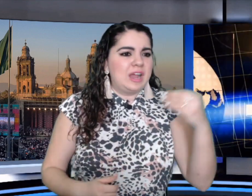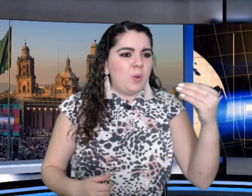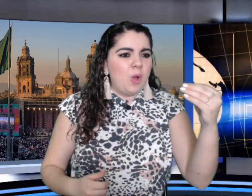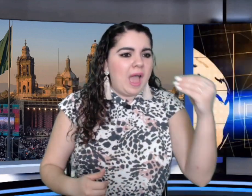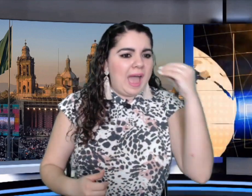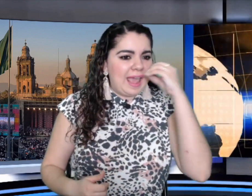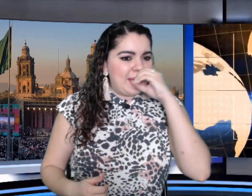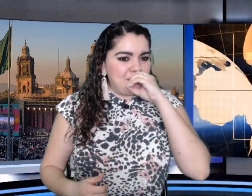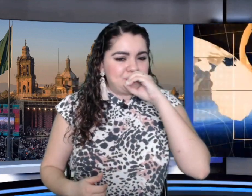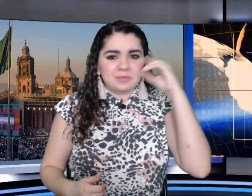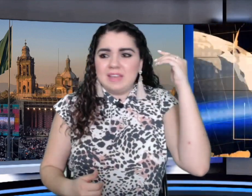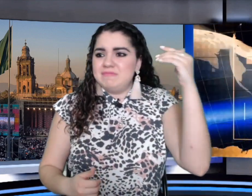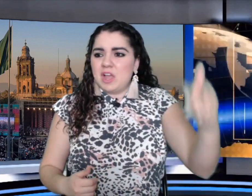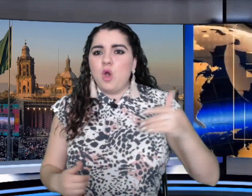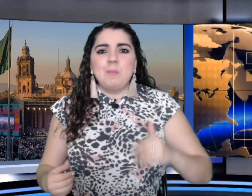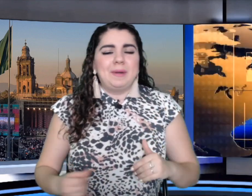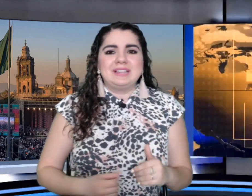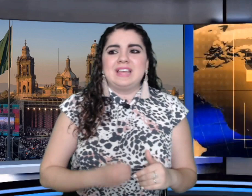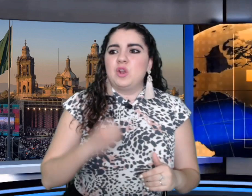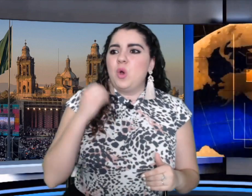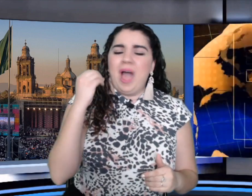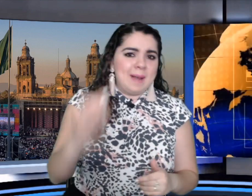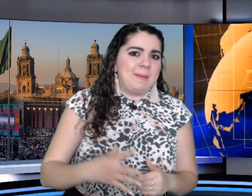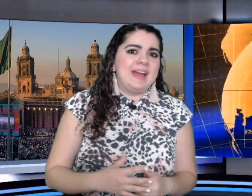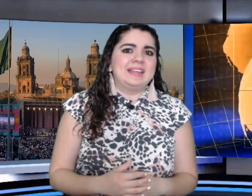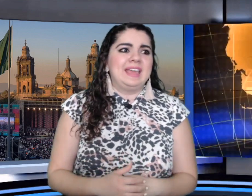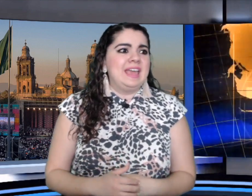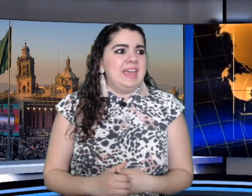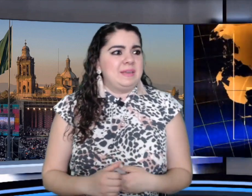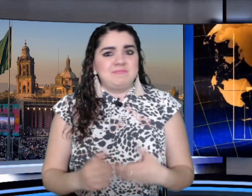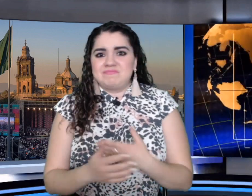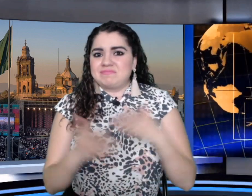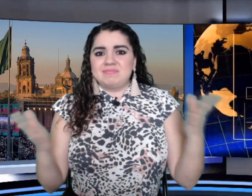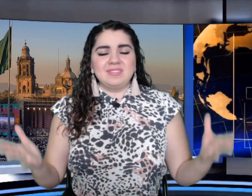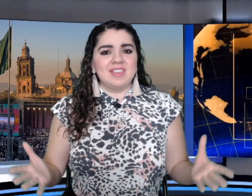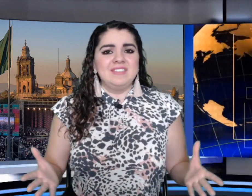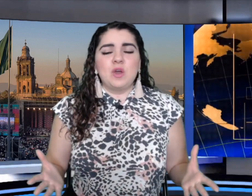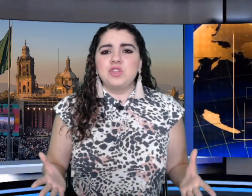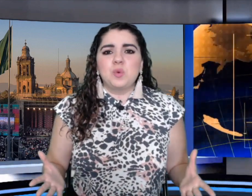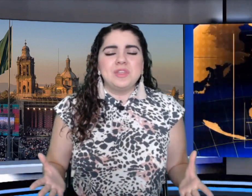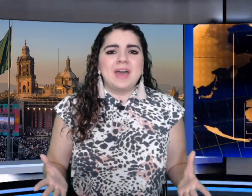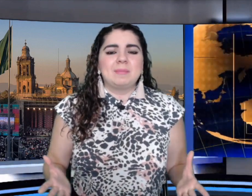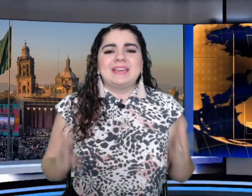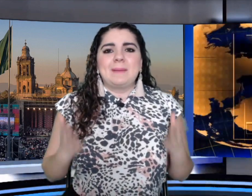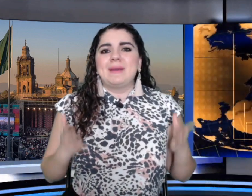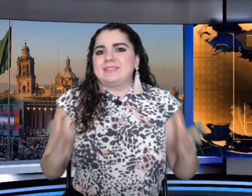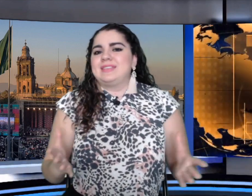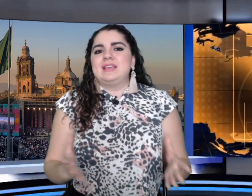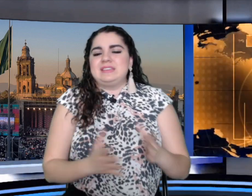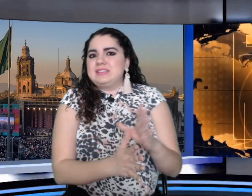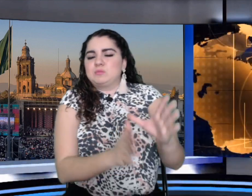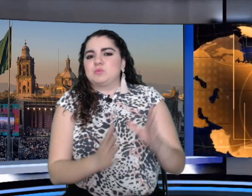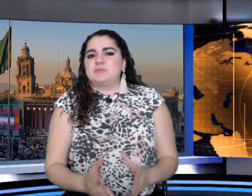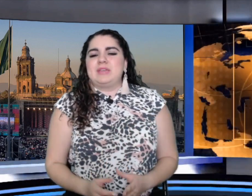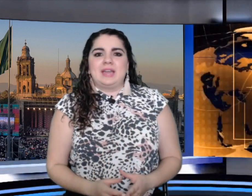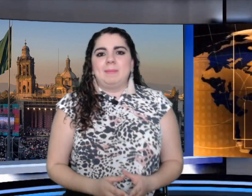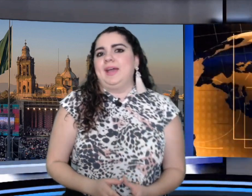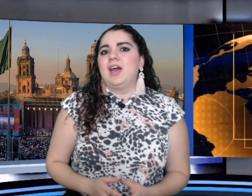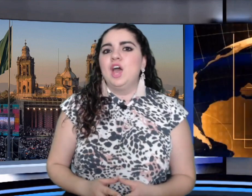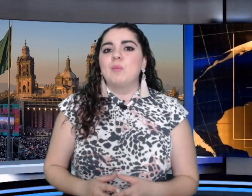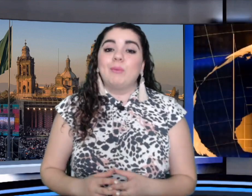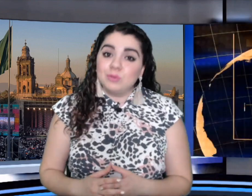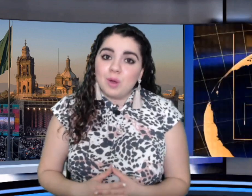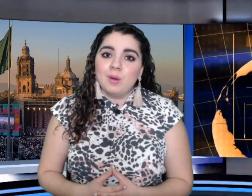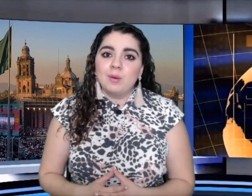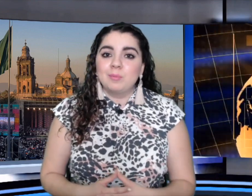paseo, salgo de compras, salgo al parque, dejo de cuidarme, qué más da si ya estamos más para allá que para